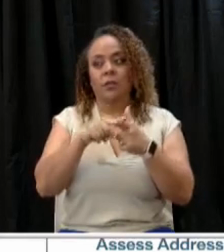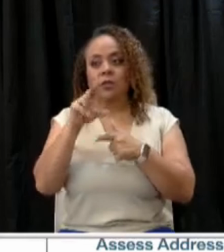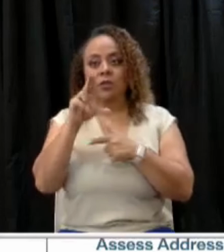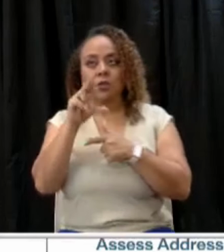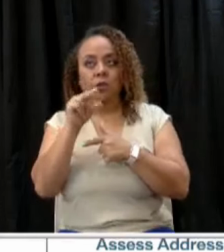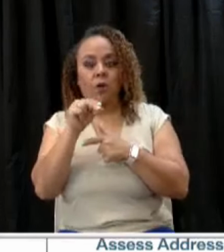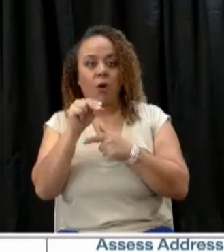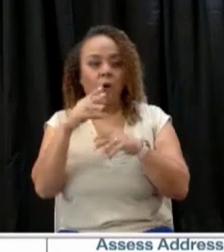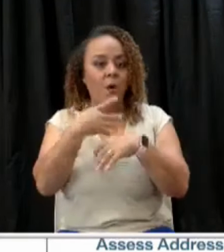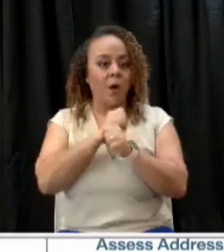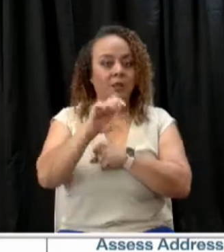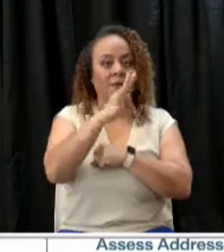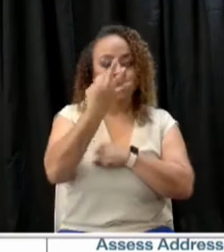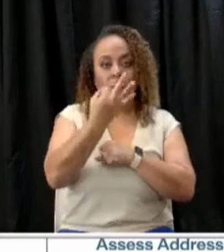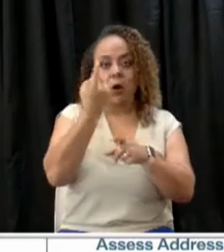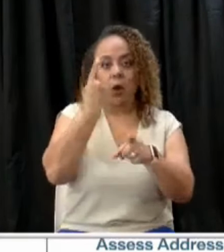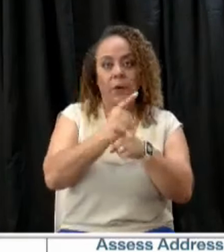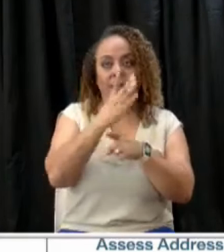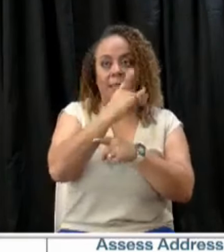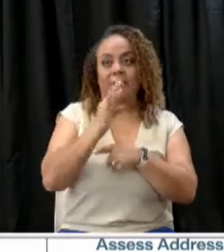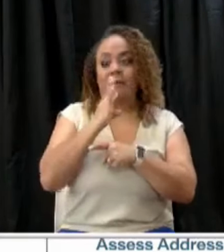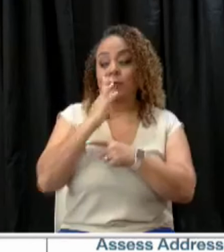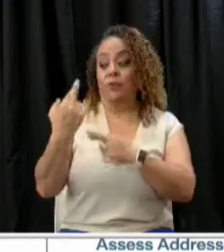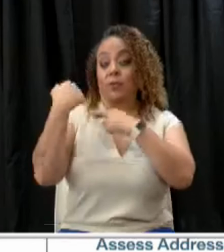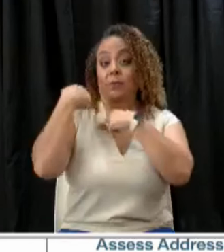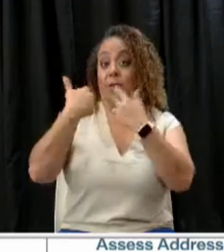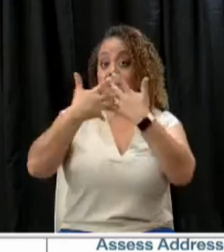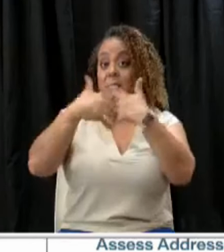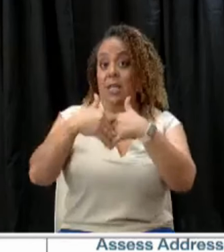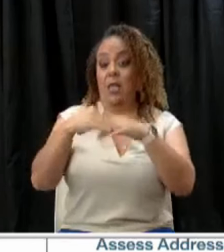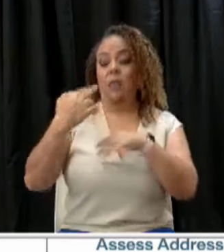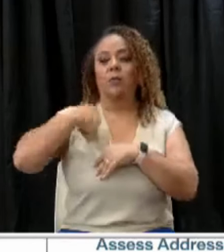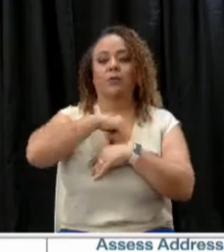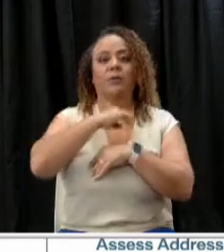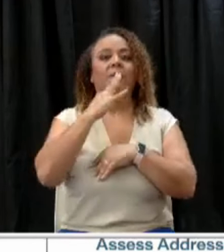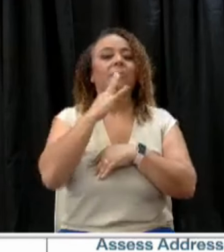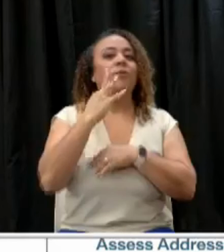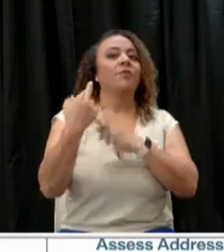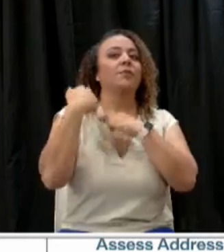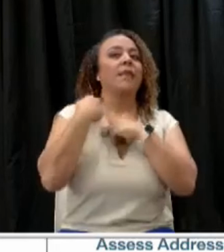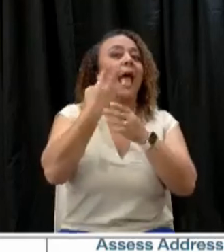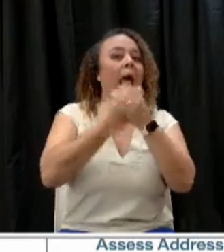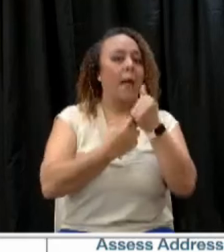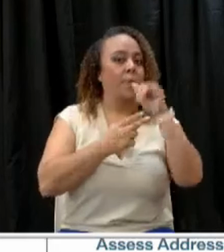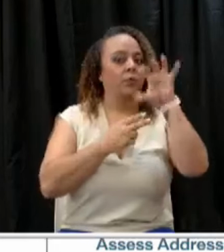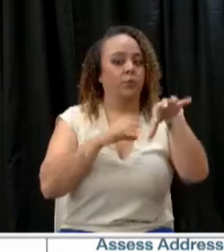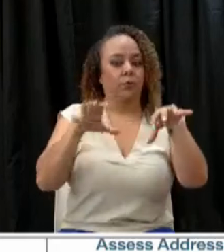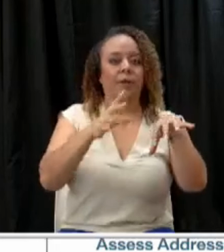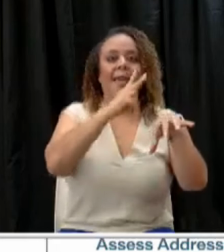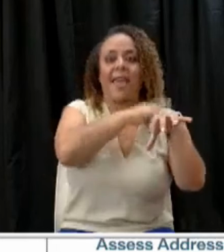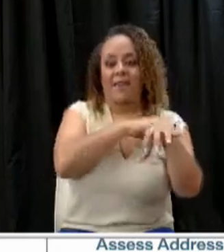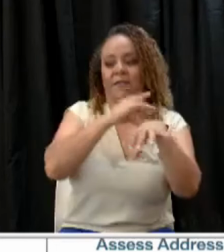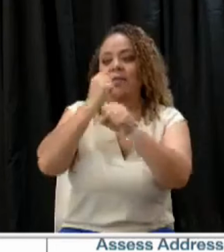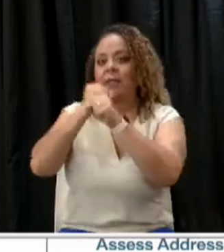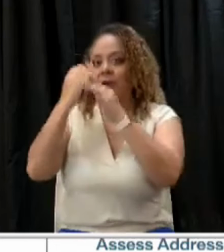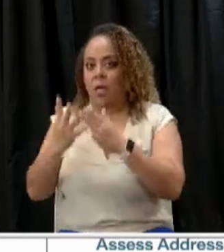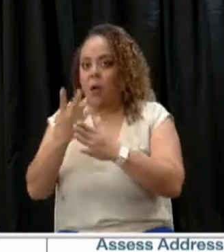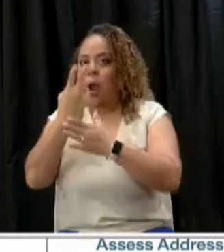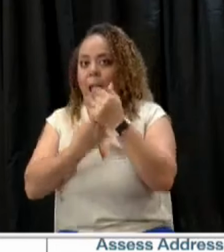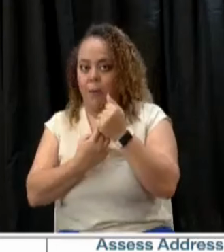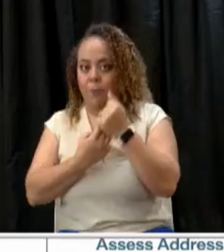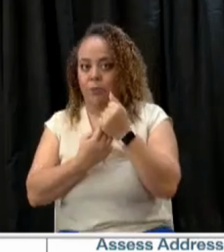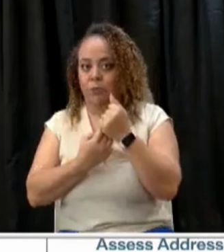forma correcta. Cuando hablamos de responsabilidad empresarial, hablamos de la responsabilidad de ambos actores. ¿Será así?